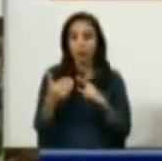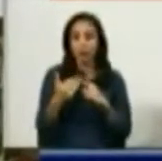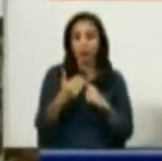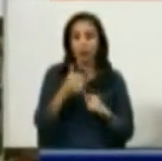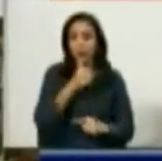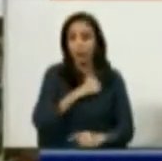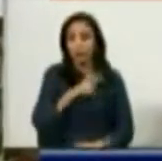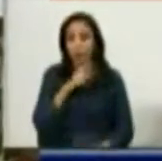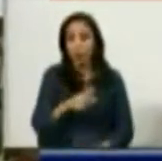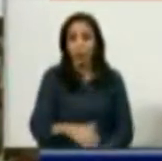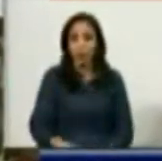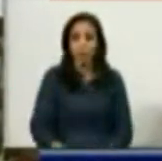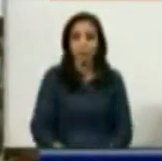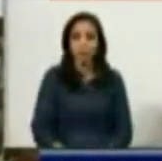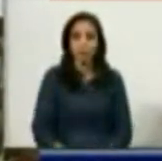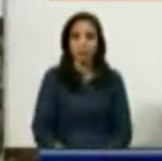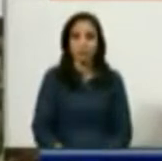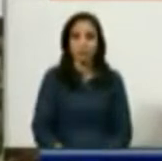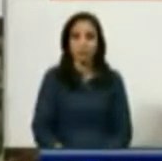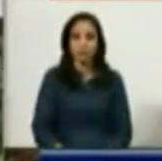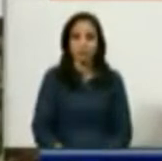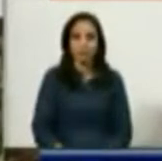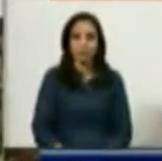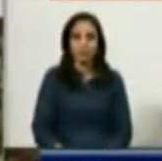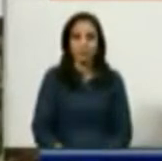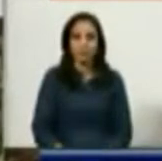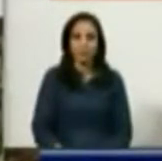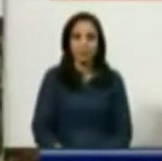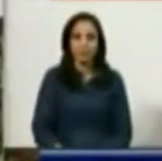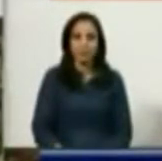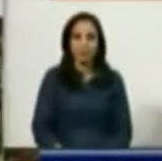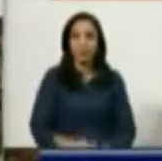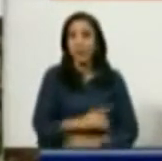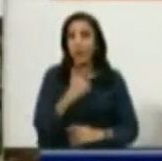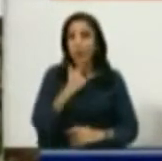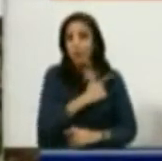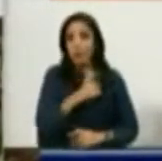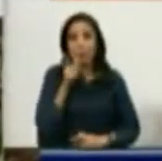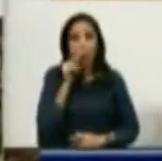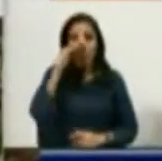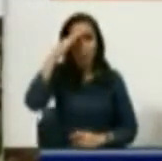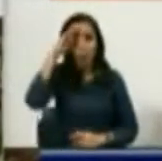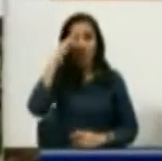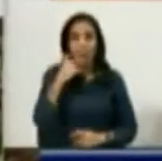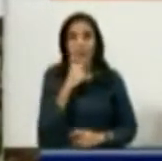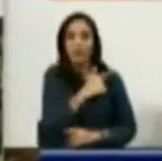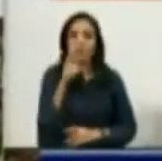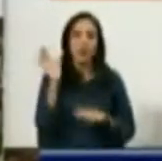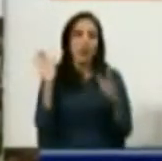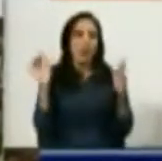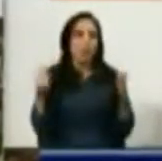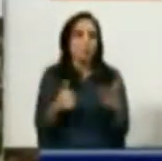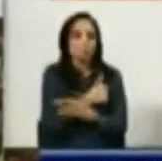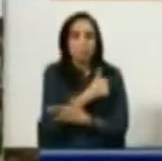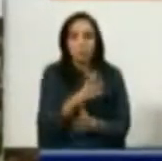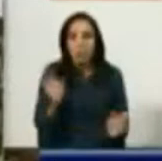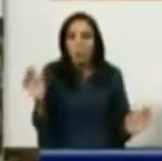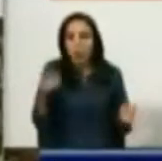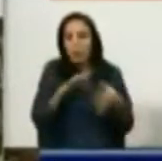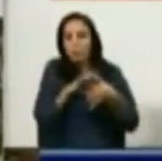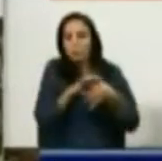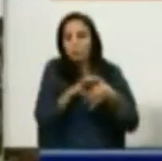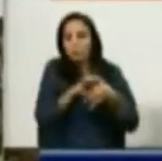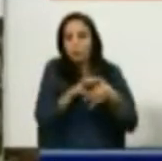Fidel decía dice decía nos dice palabras más palabras menos que podía caer la unión